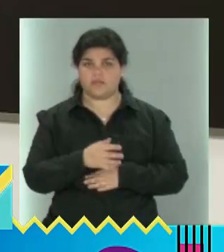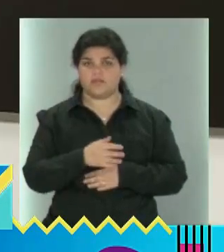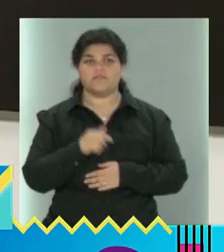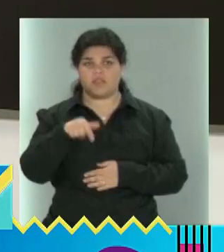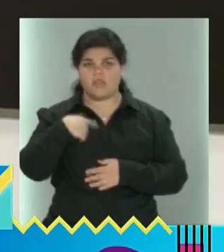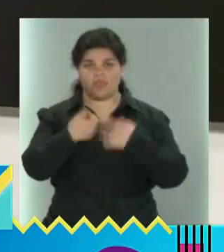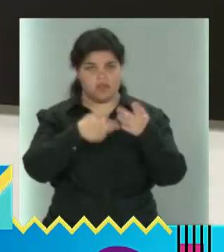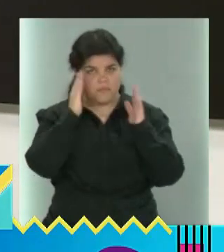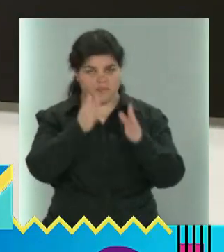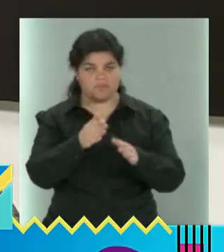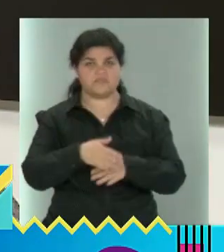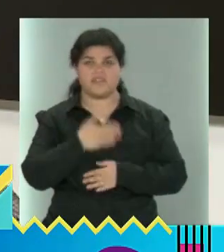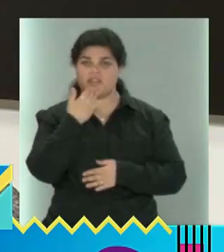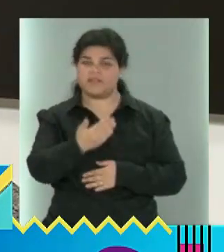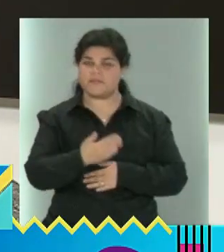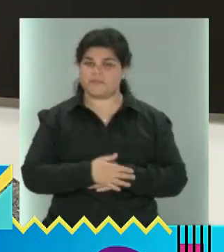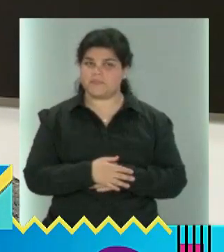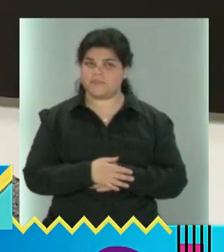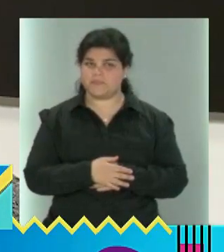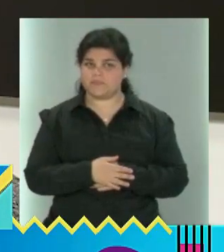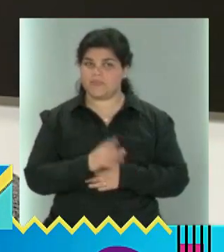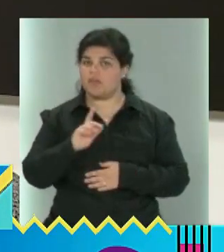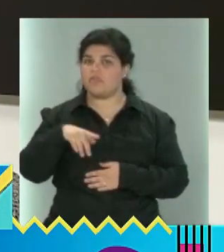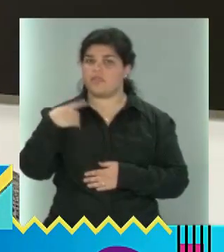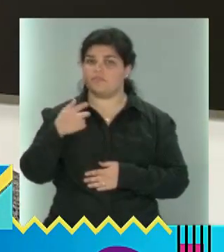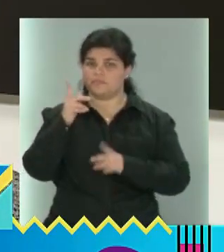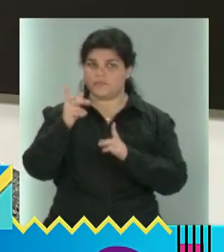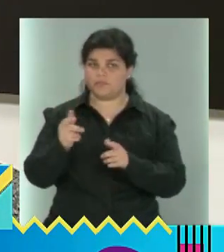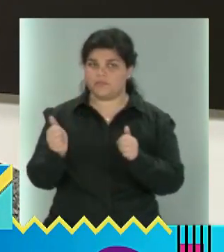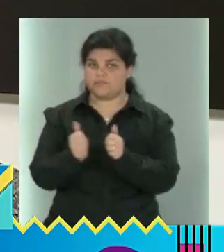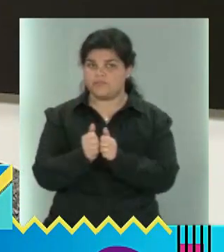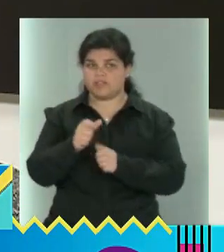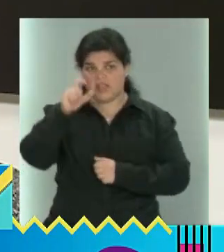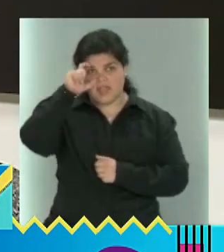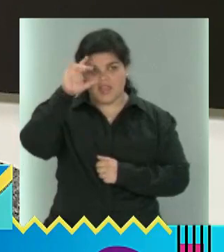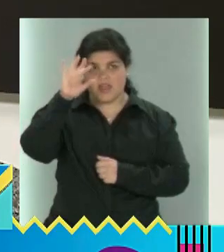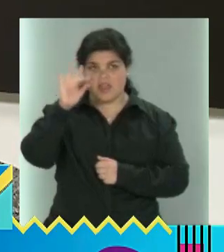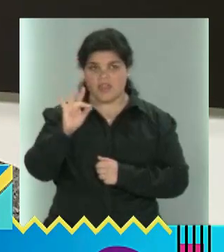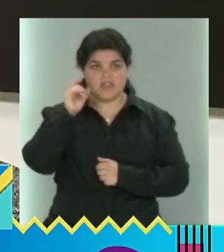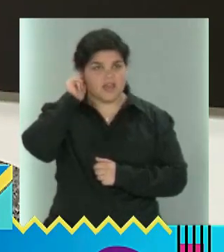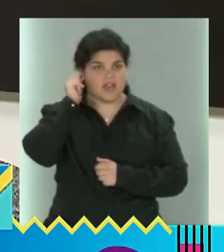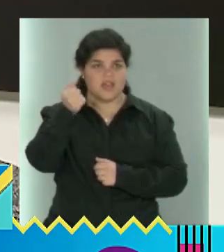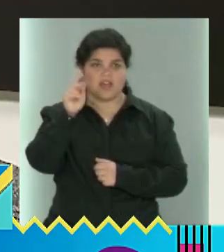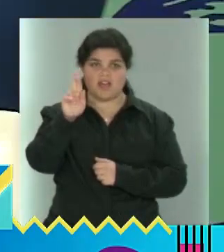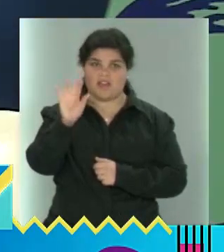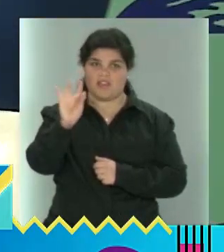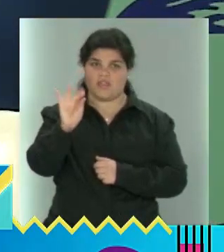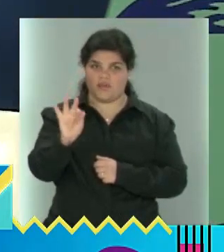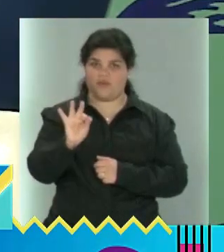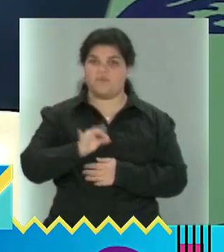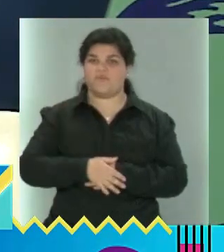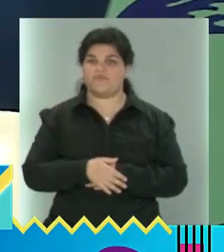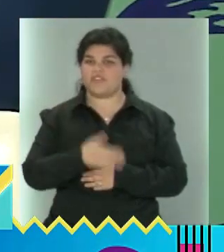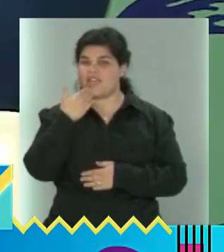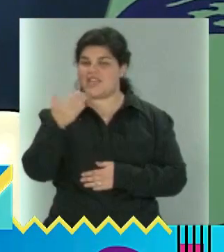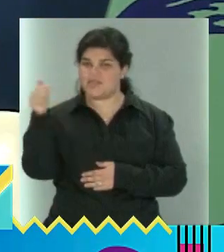meter enseguida. Muchas gracias, Anto, por estar presente. Y también está con nosotros Edgardo Argüello. Quise decir todo seguido y me salió mal. Edgardo, muchas